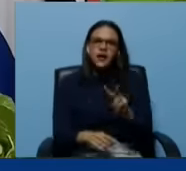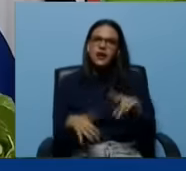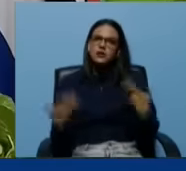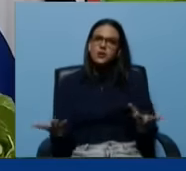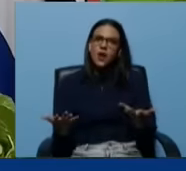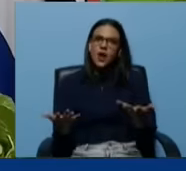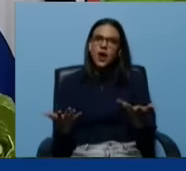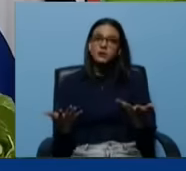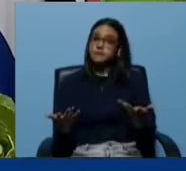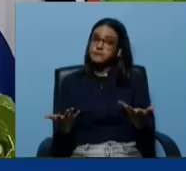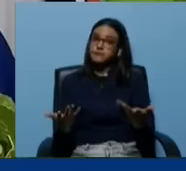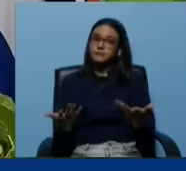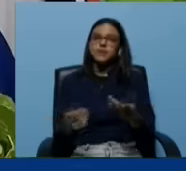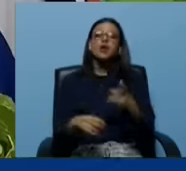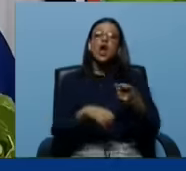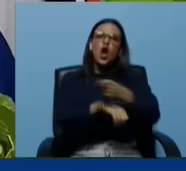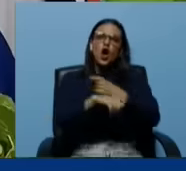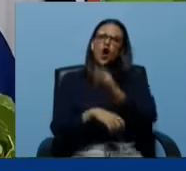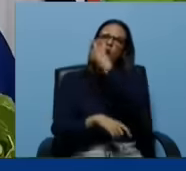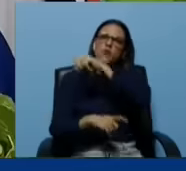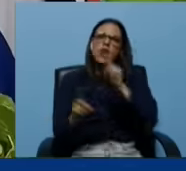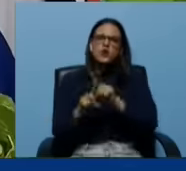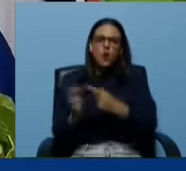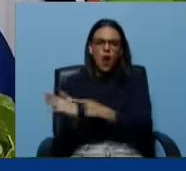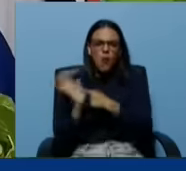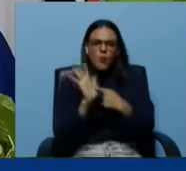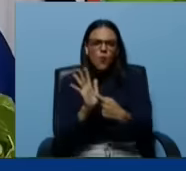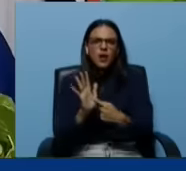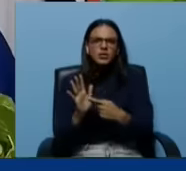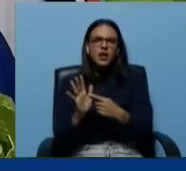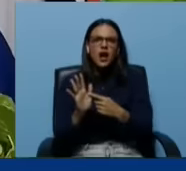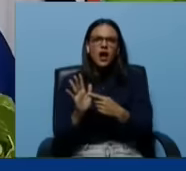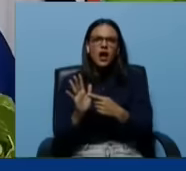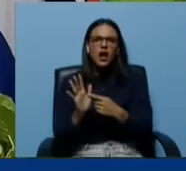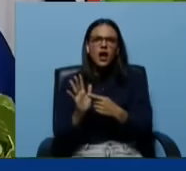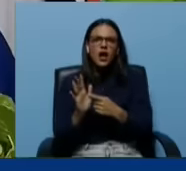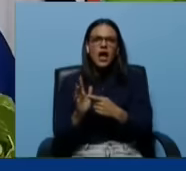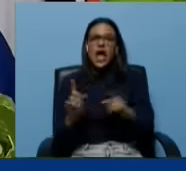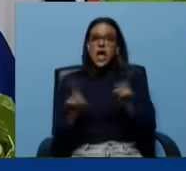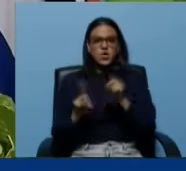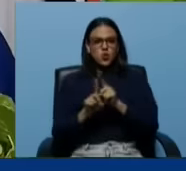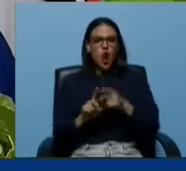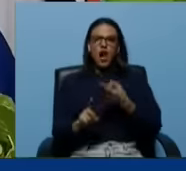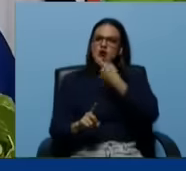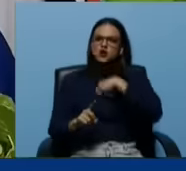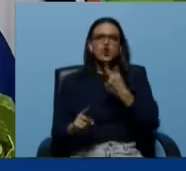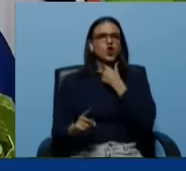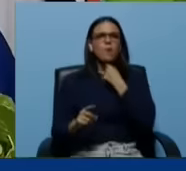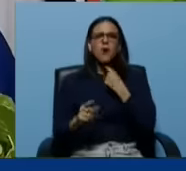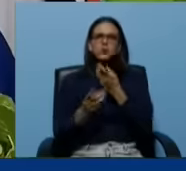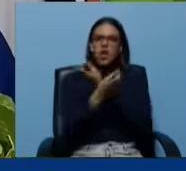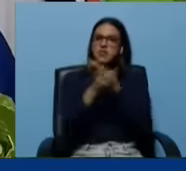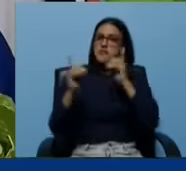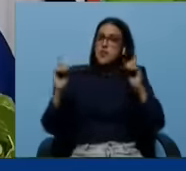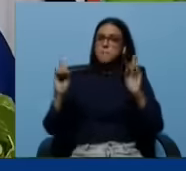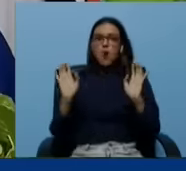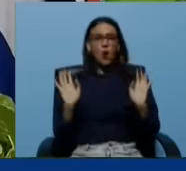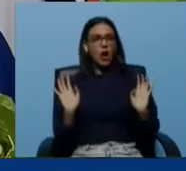gobiernos que se han presentado como muy progresistas, como